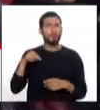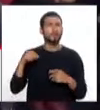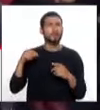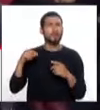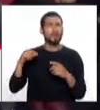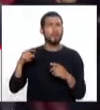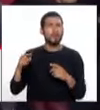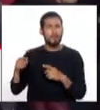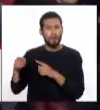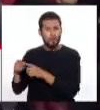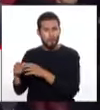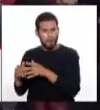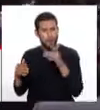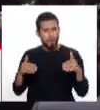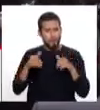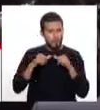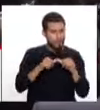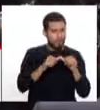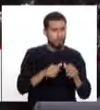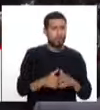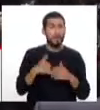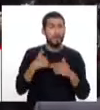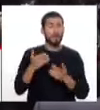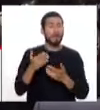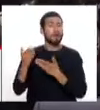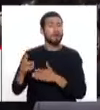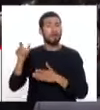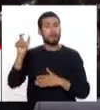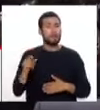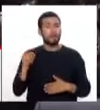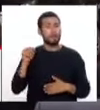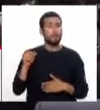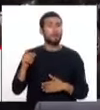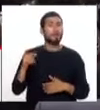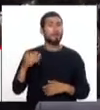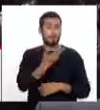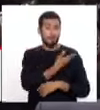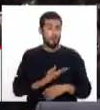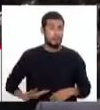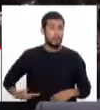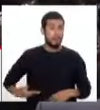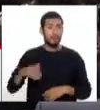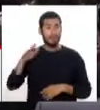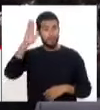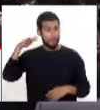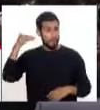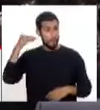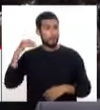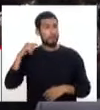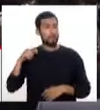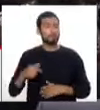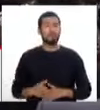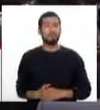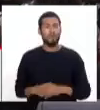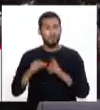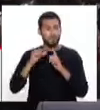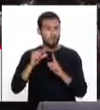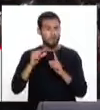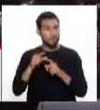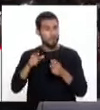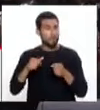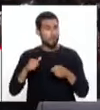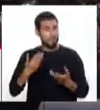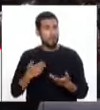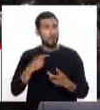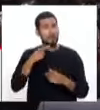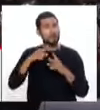emprender hasta mantenerse. Ahora es el turno de la presidenta de la República, Dina Boluarte, quien